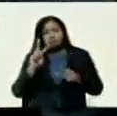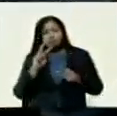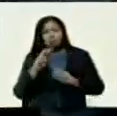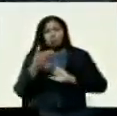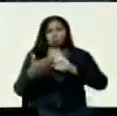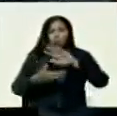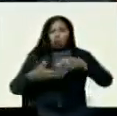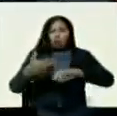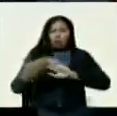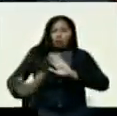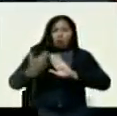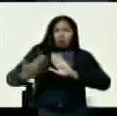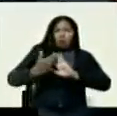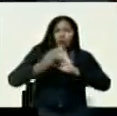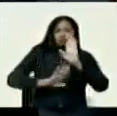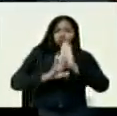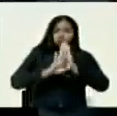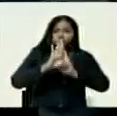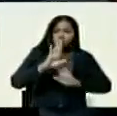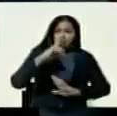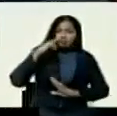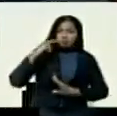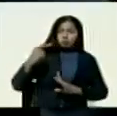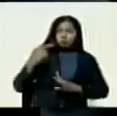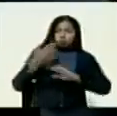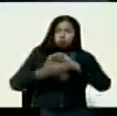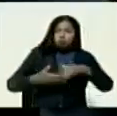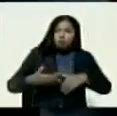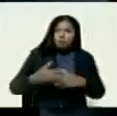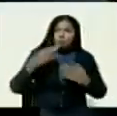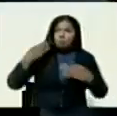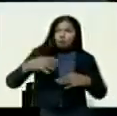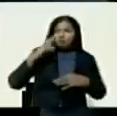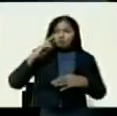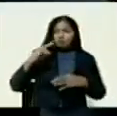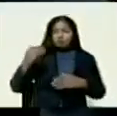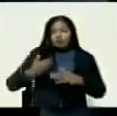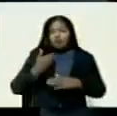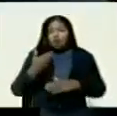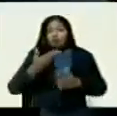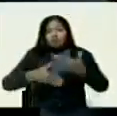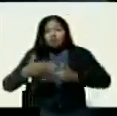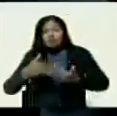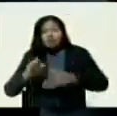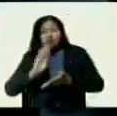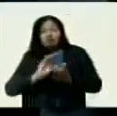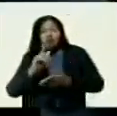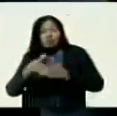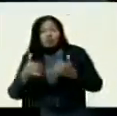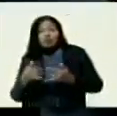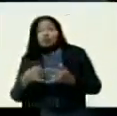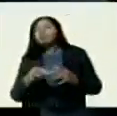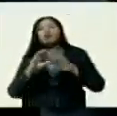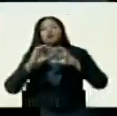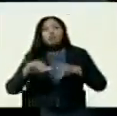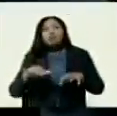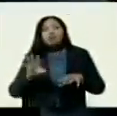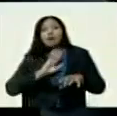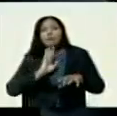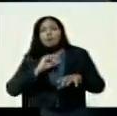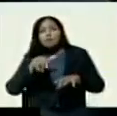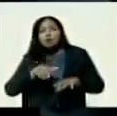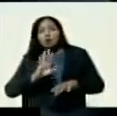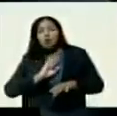incidencia de ataques que aumentan a nivel crítico y afectan los servicios centrales del computador del